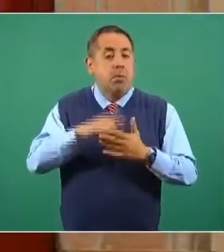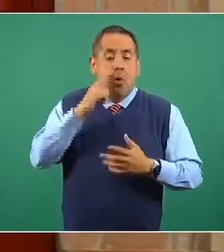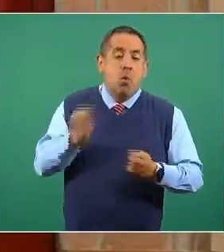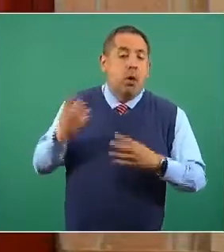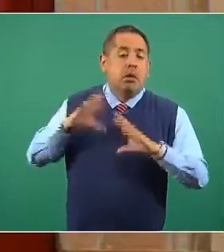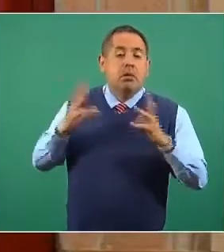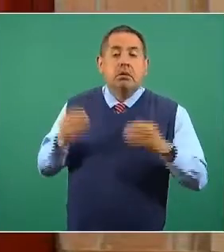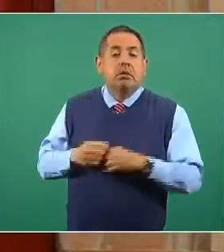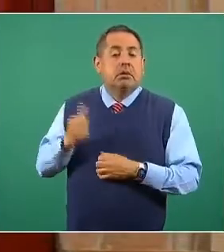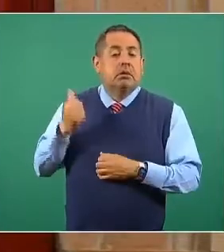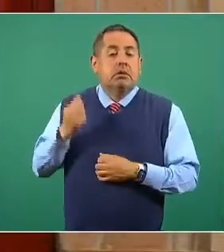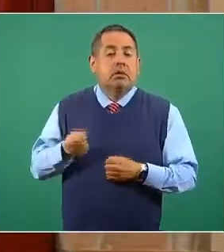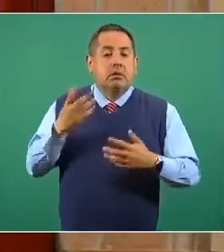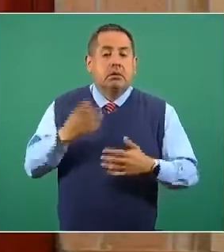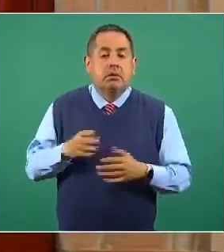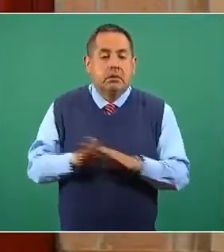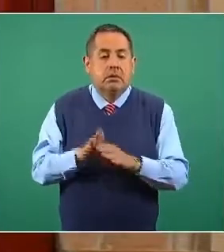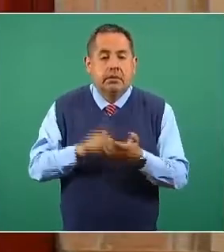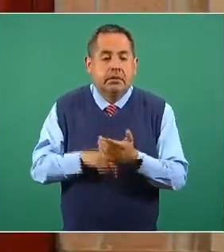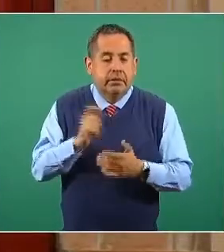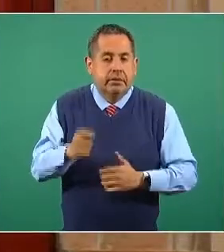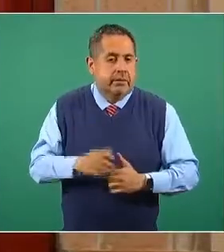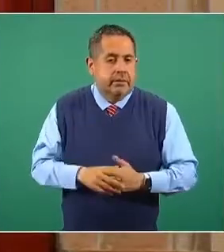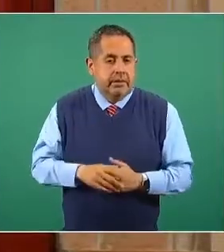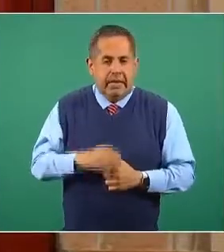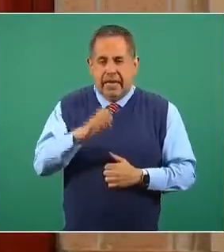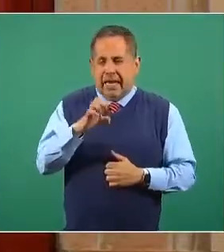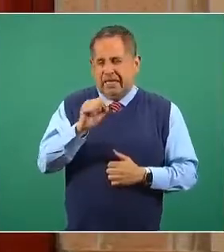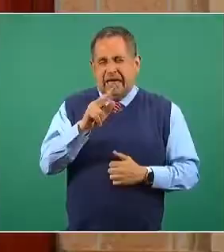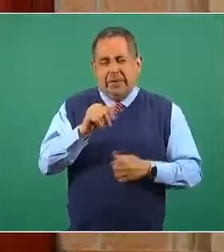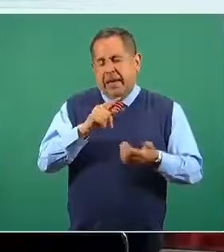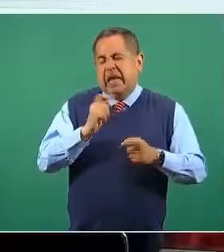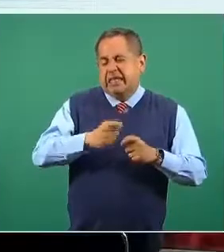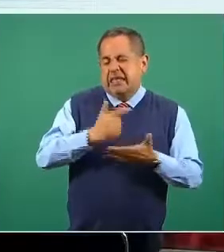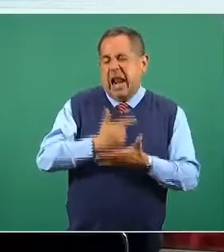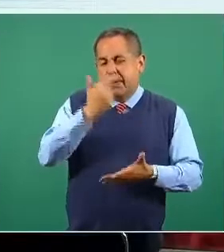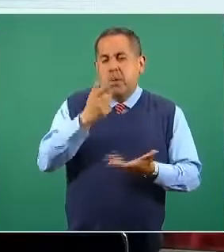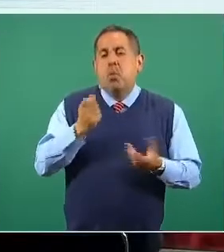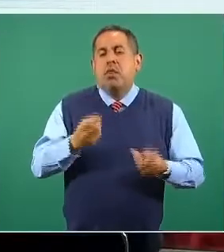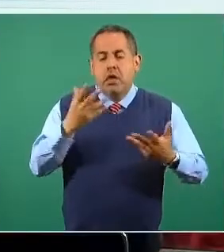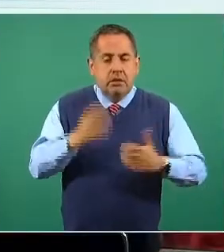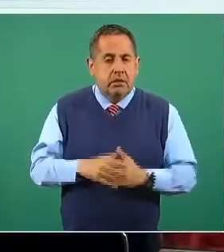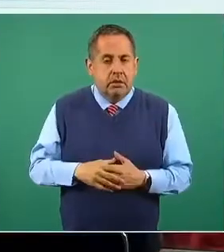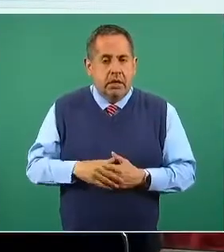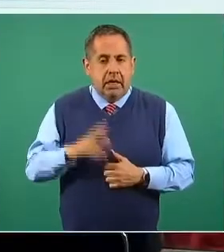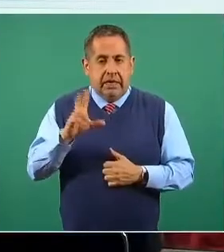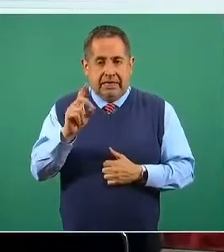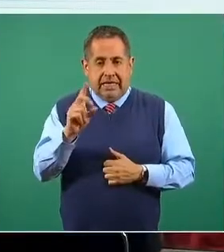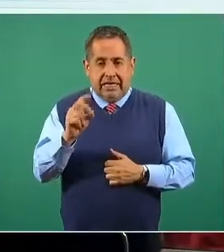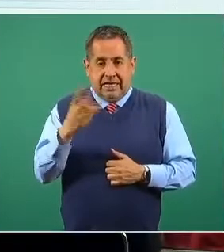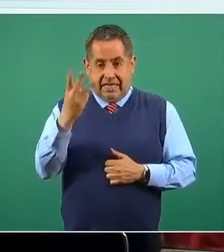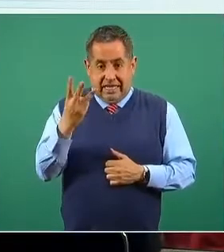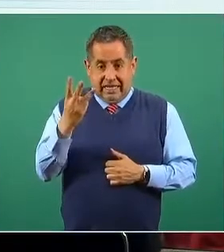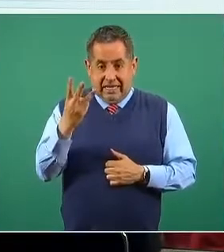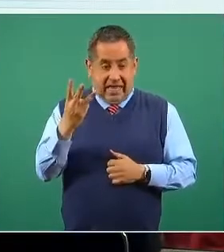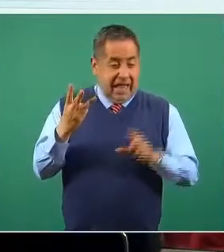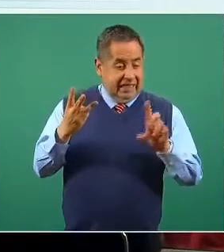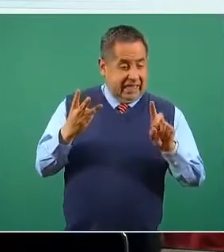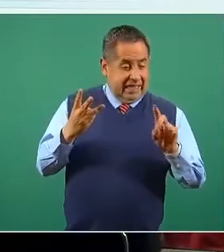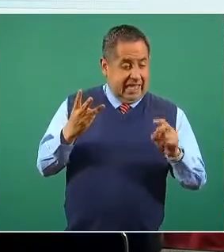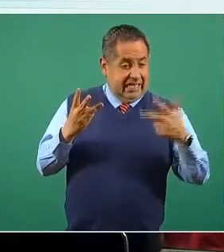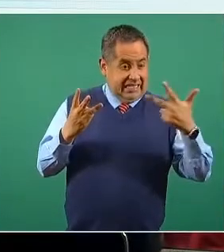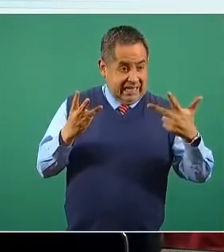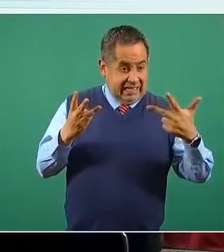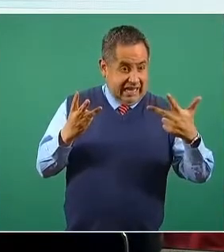en la distribución de estos ESAVIS graves, ya 33 de estos 37 han